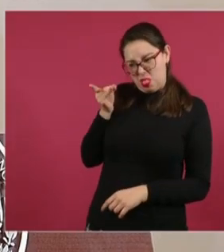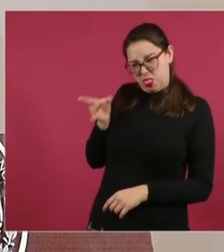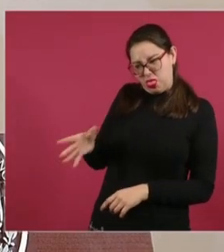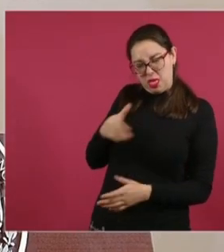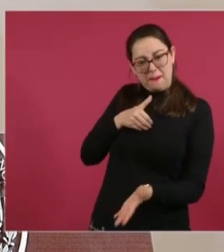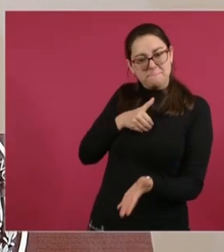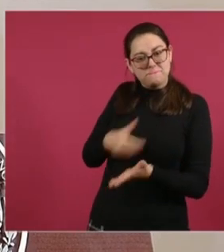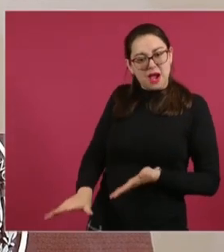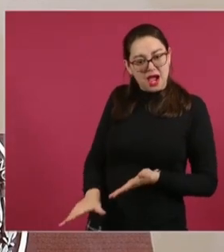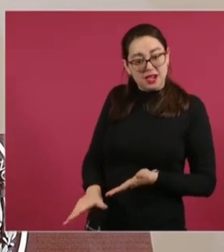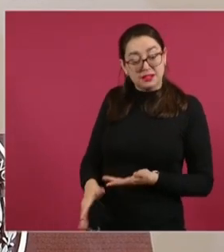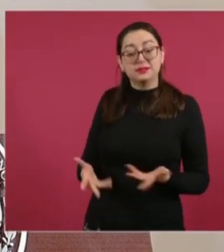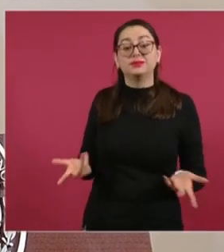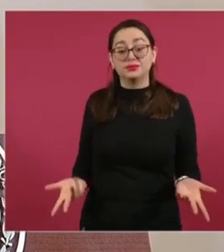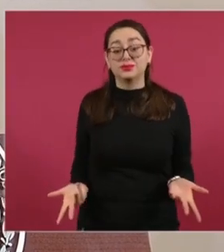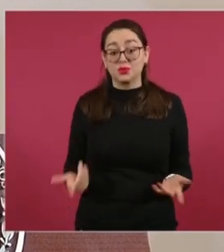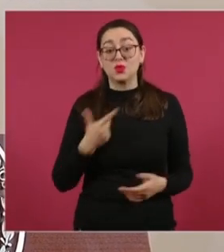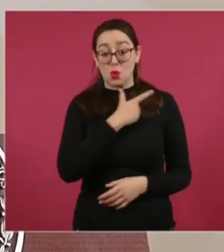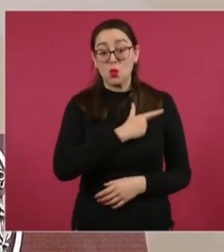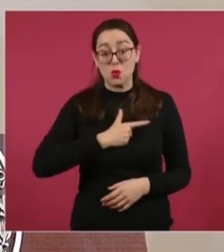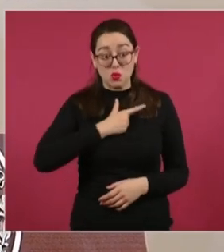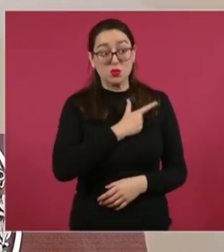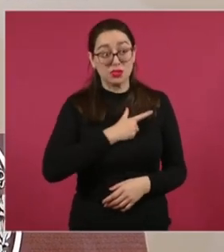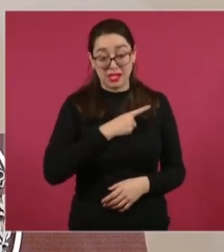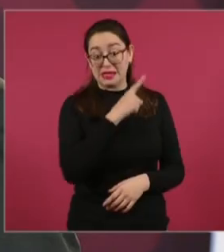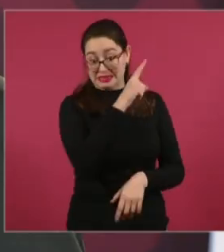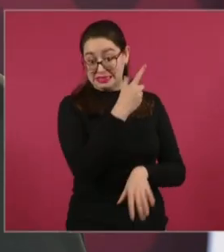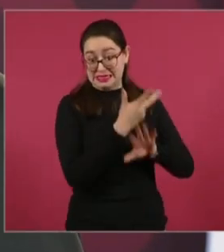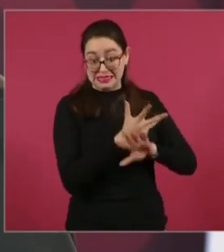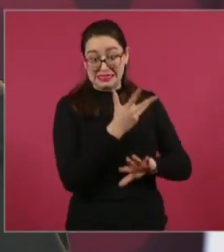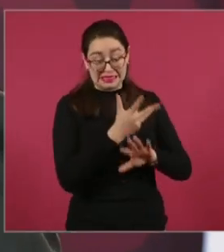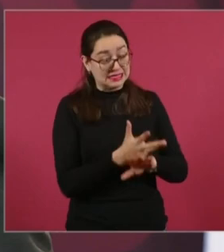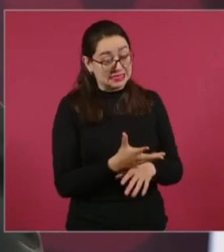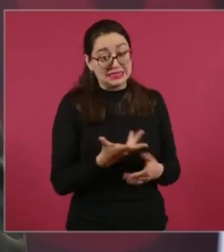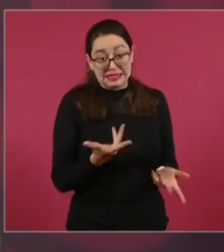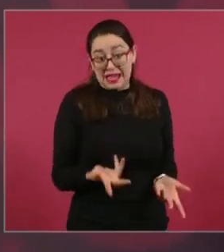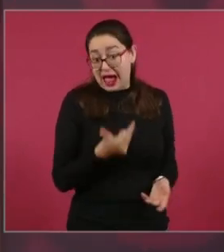para que puedan